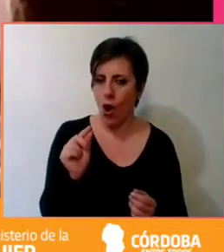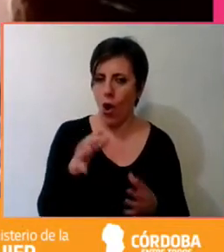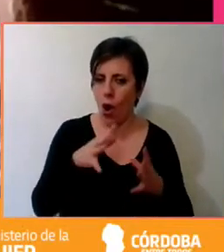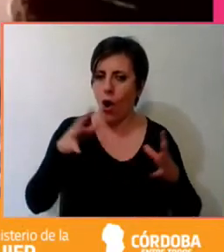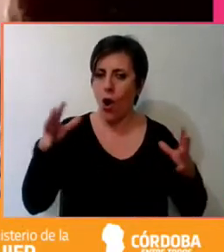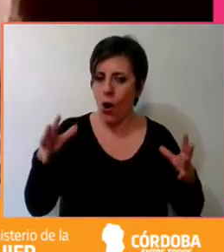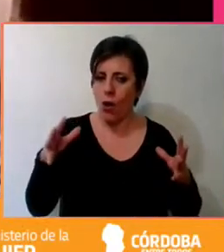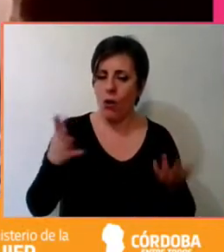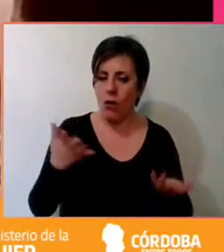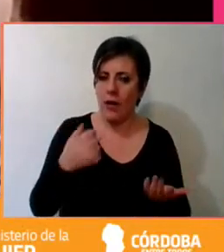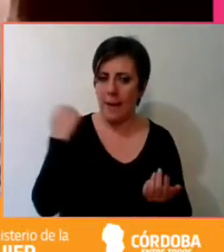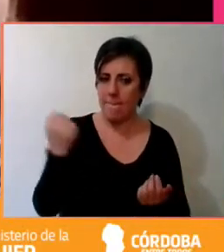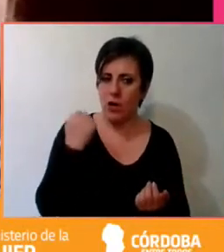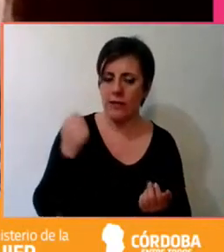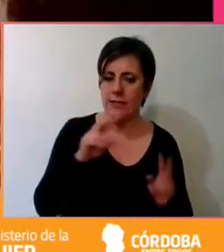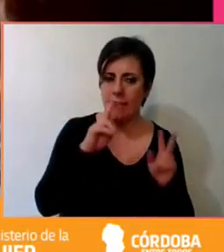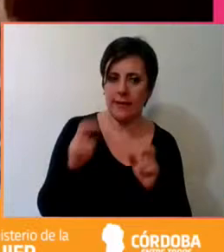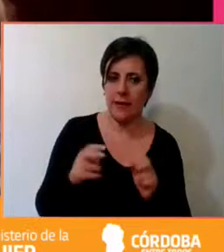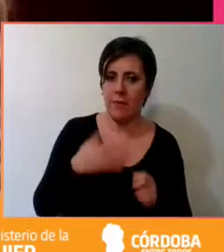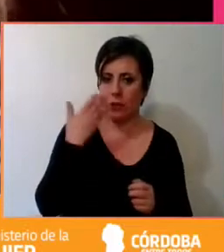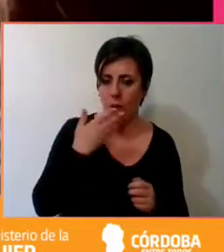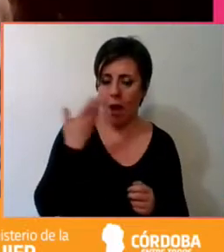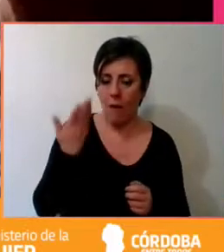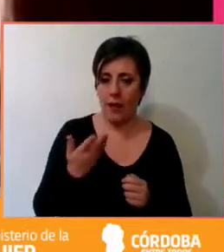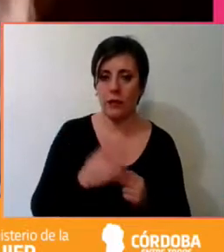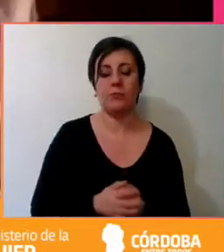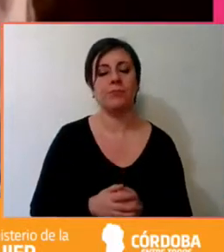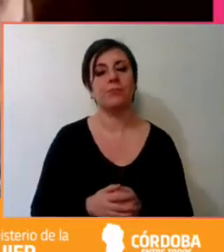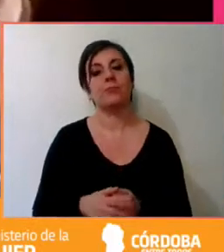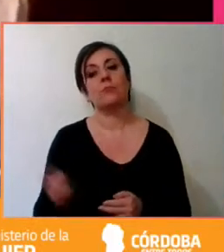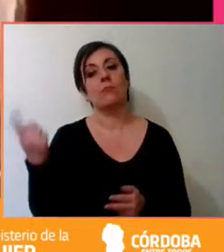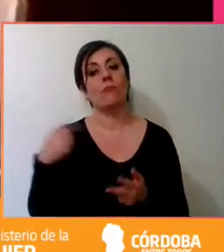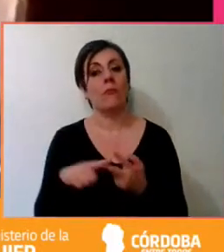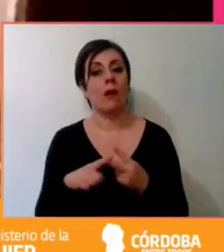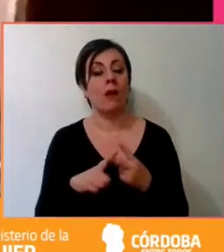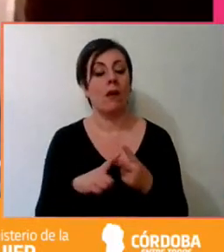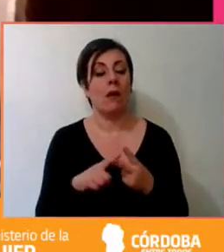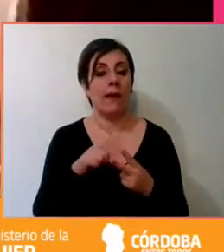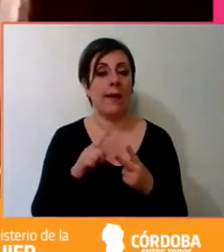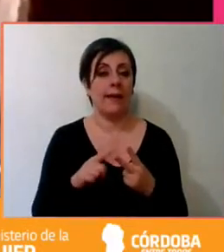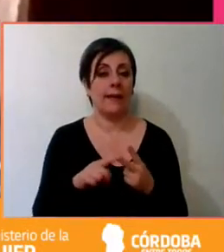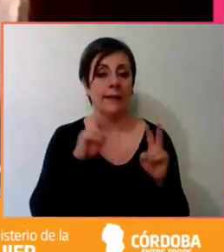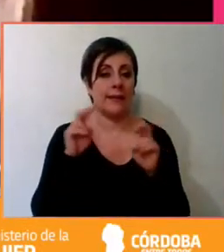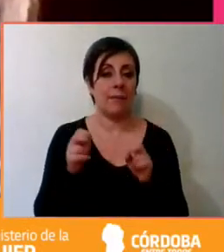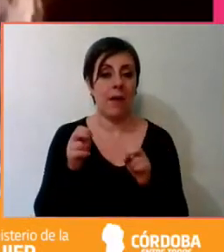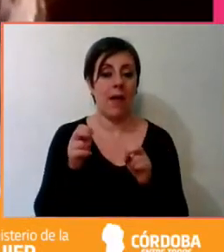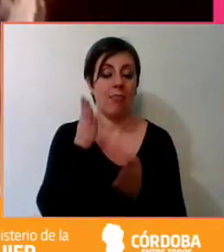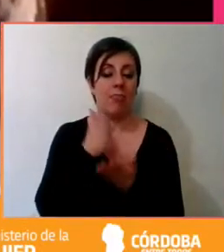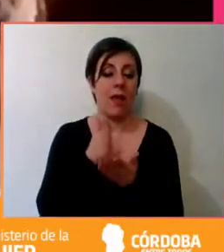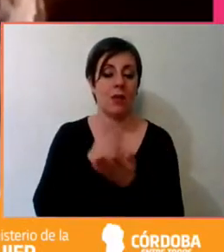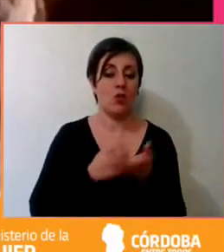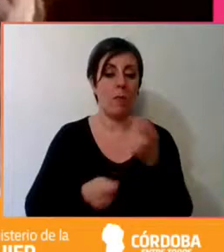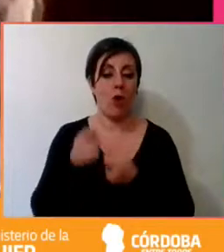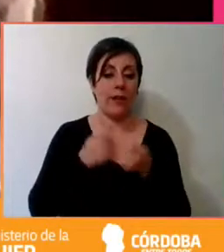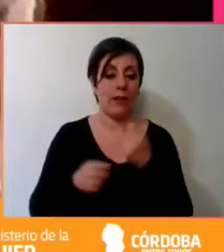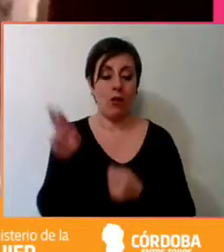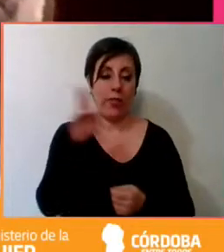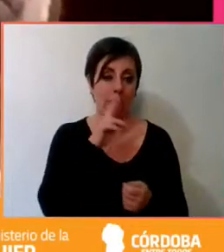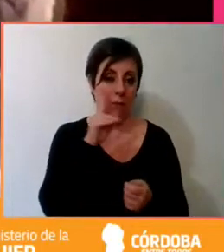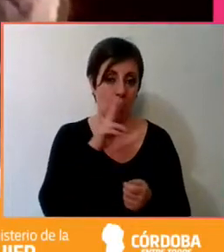del tema sobre el cual estoy hablando. El otro eje es el tema de los derechos políticos de las mujeres.